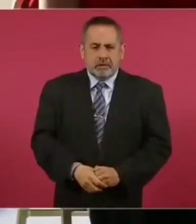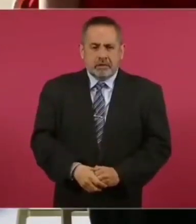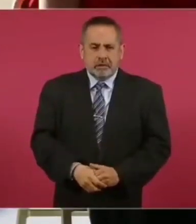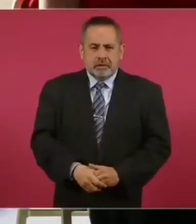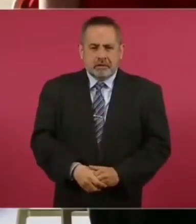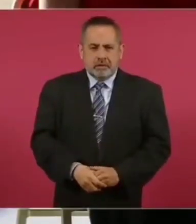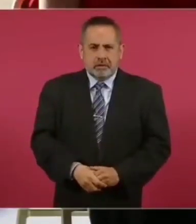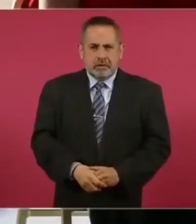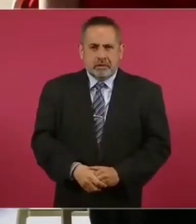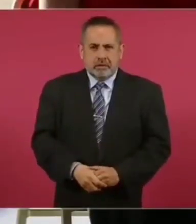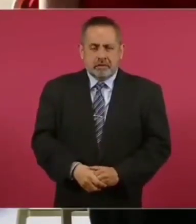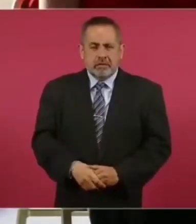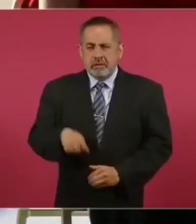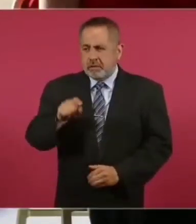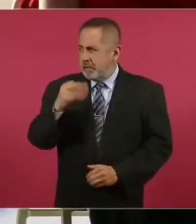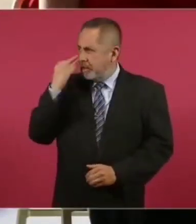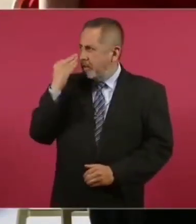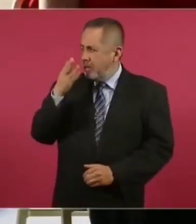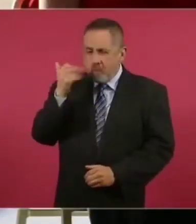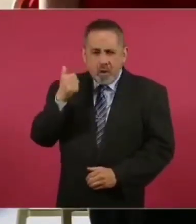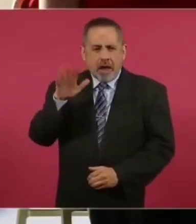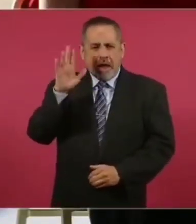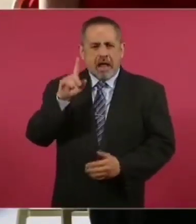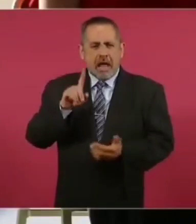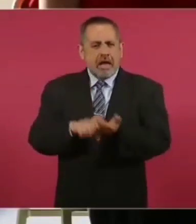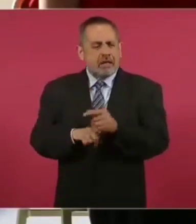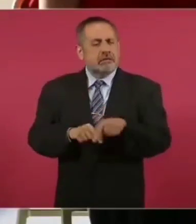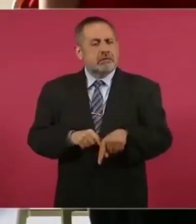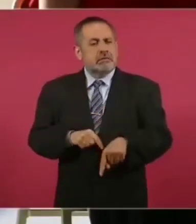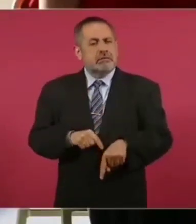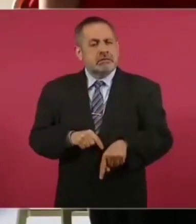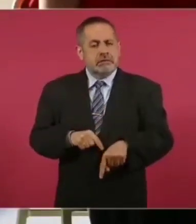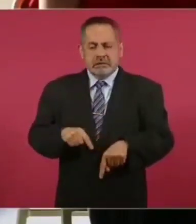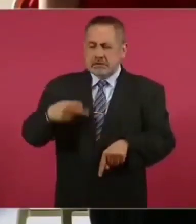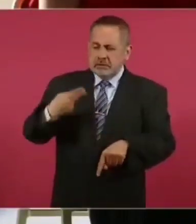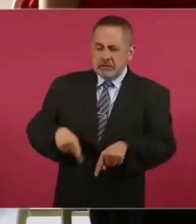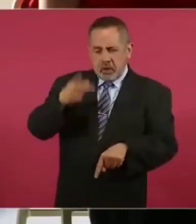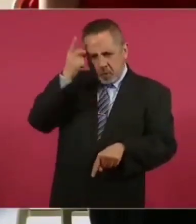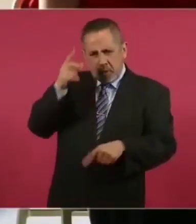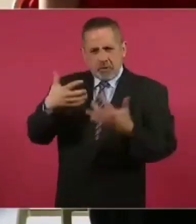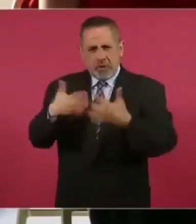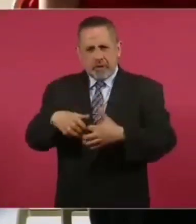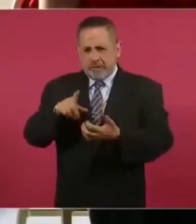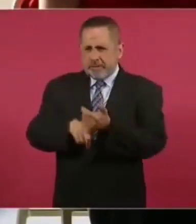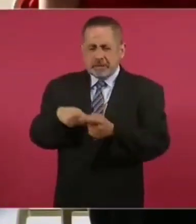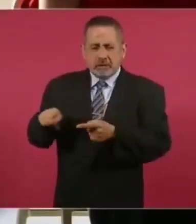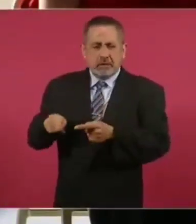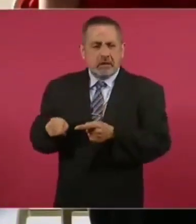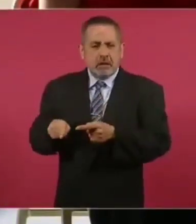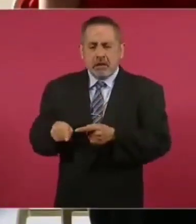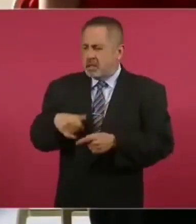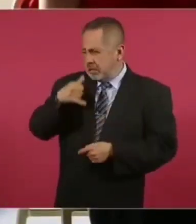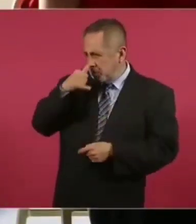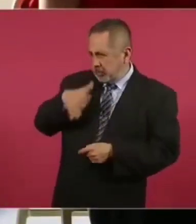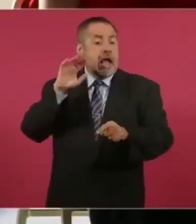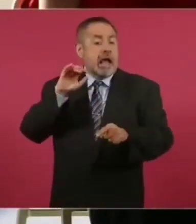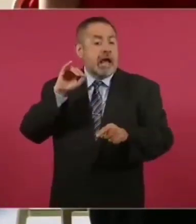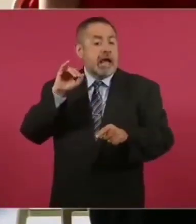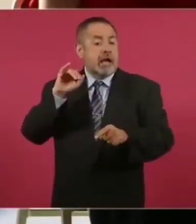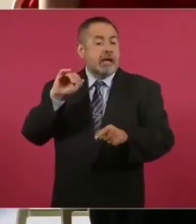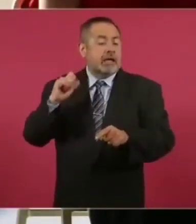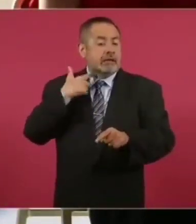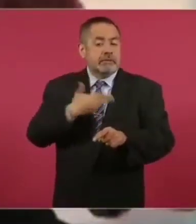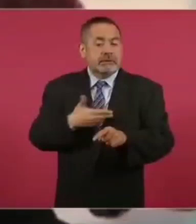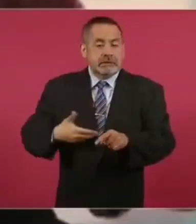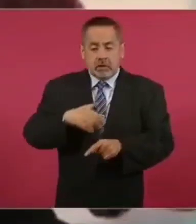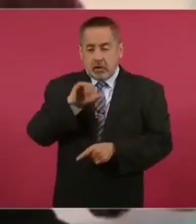Sí, cuando era Patrimonio Nacional, ¿no? Y empresas paraestatales, con López Portillo. Y